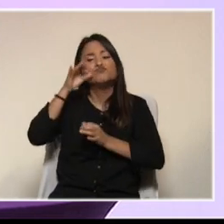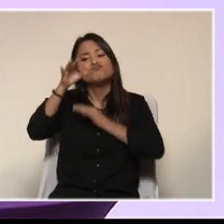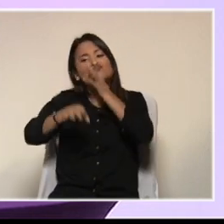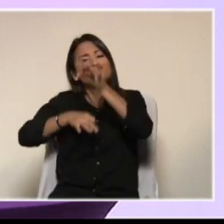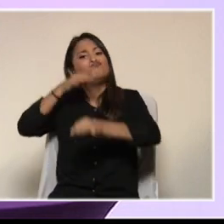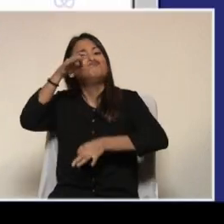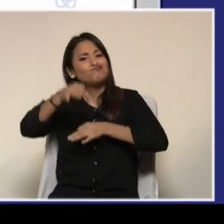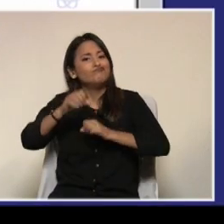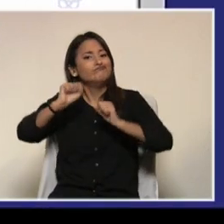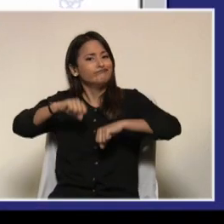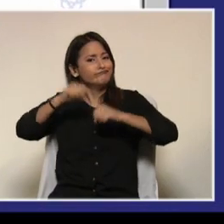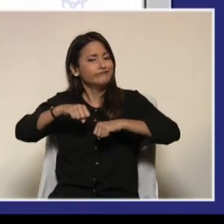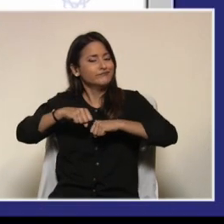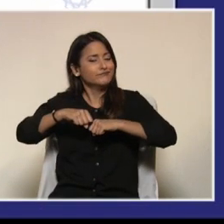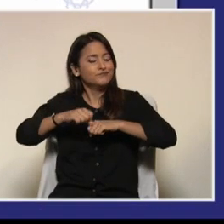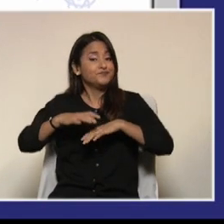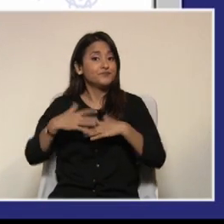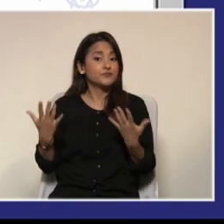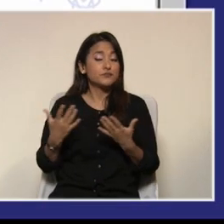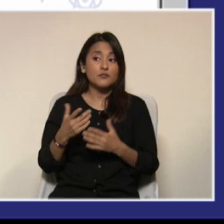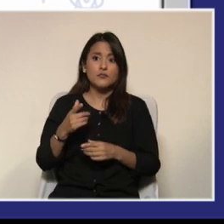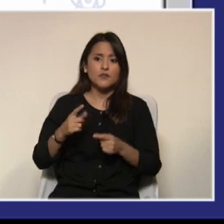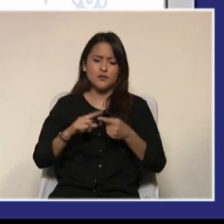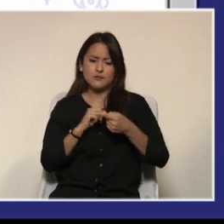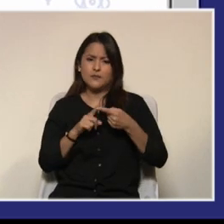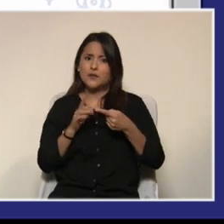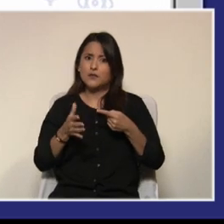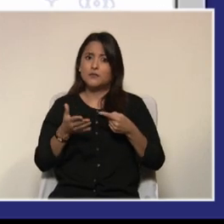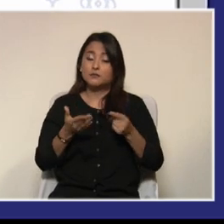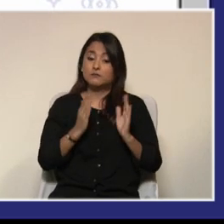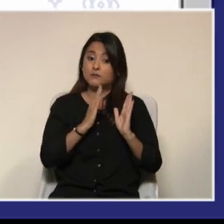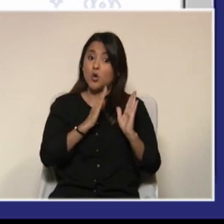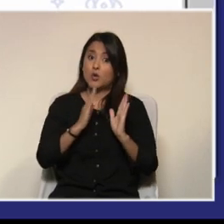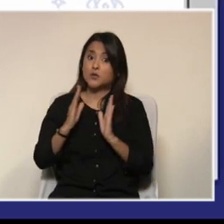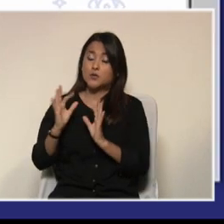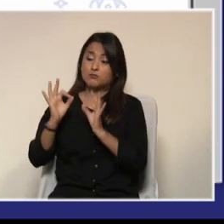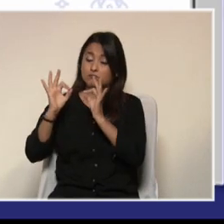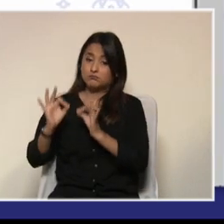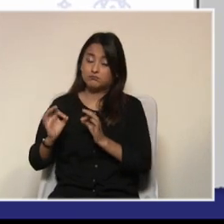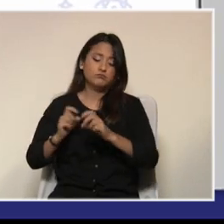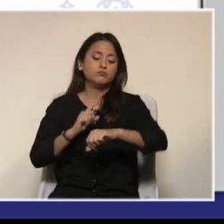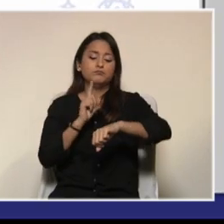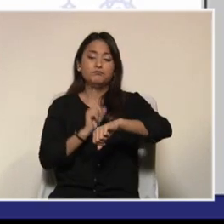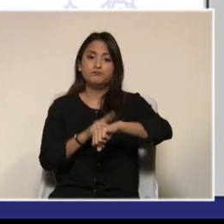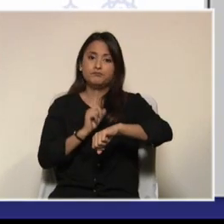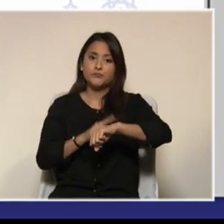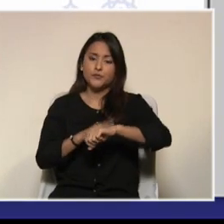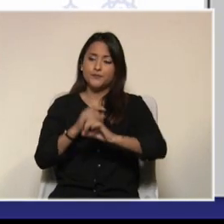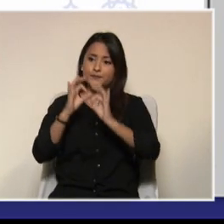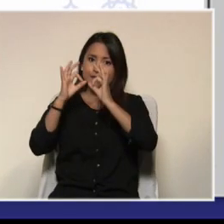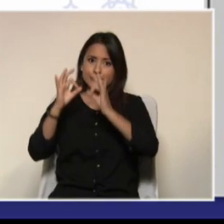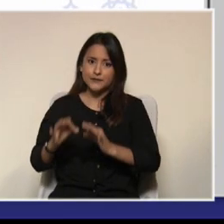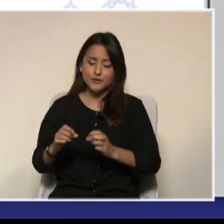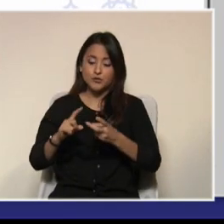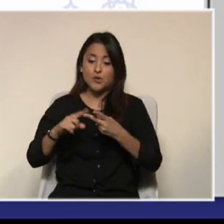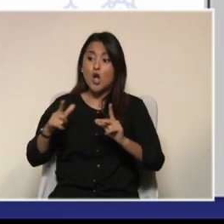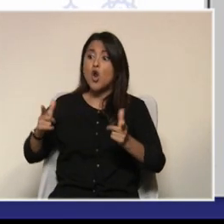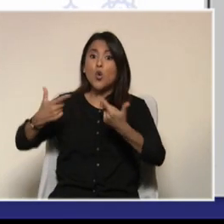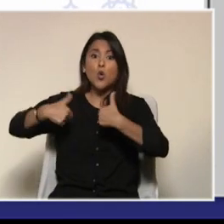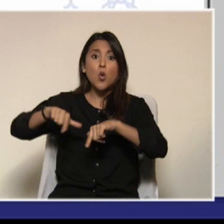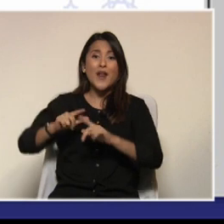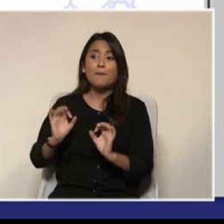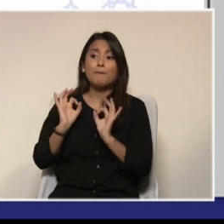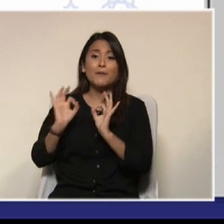de todo esto? Organización, rutina, fijarnos hábitos, establecer un espacio de